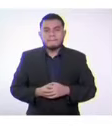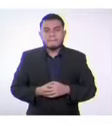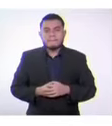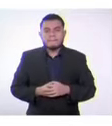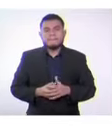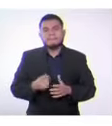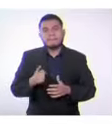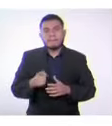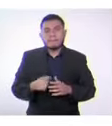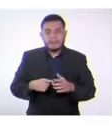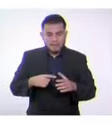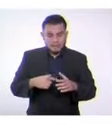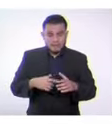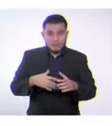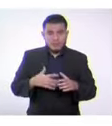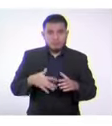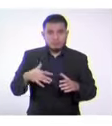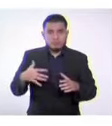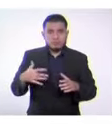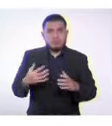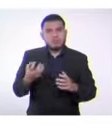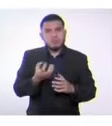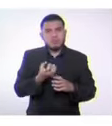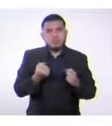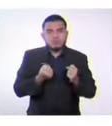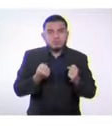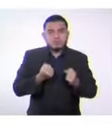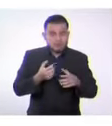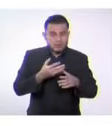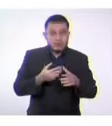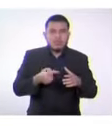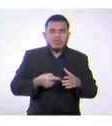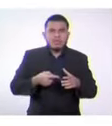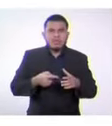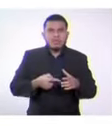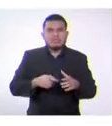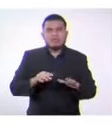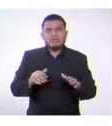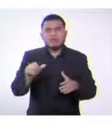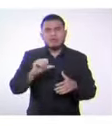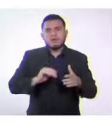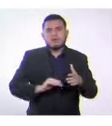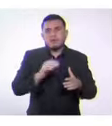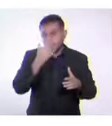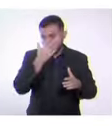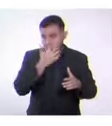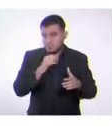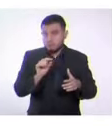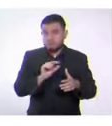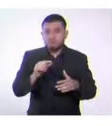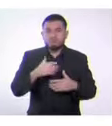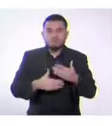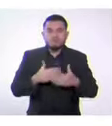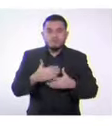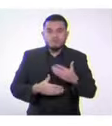se calienta un trozo de hielo, este pasa a ser líquido. ¿Cómo se le llama a este